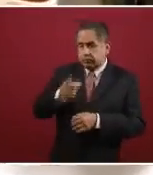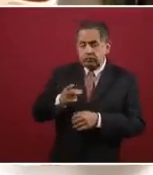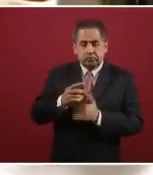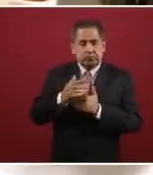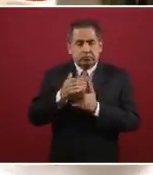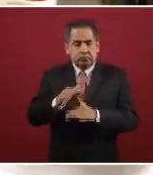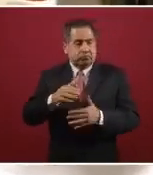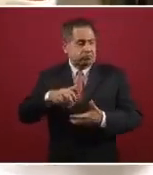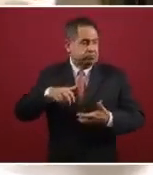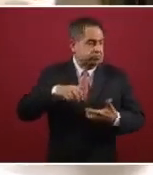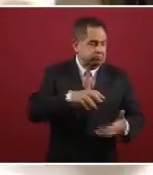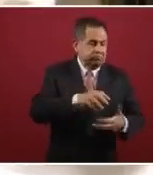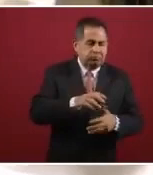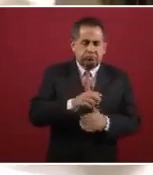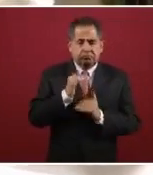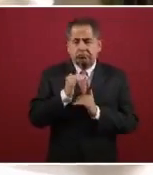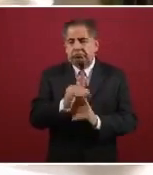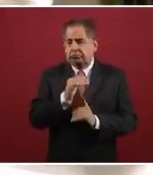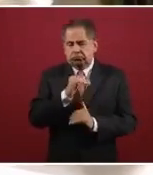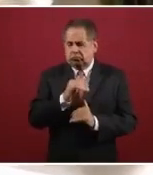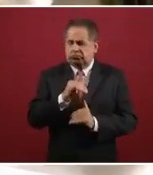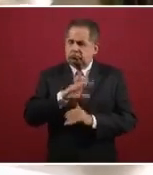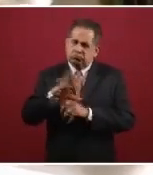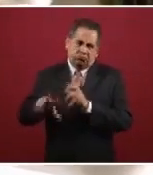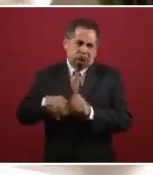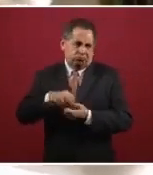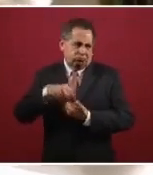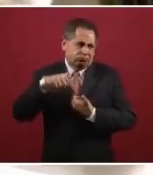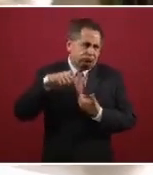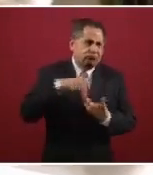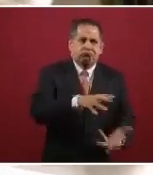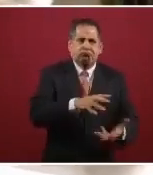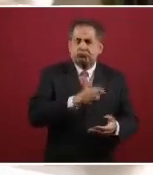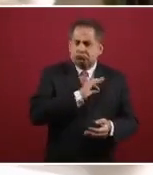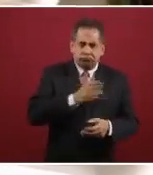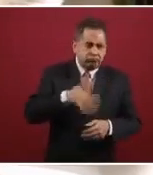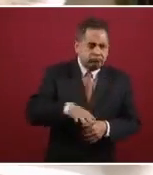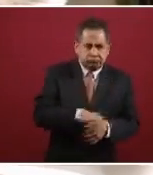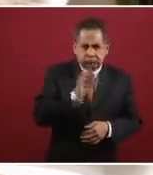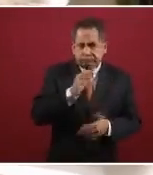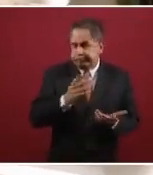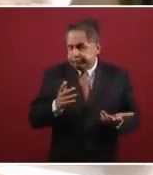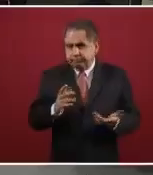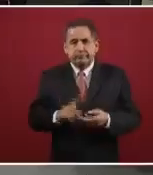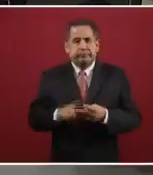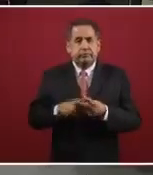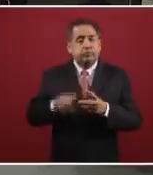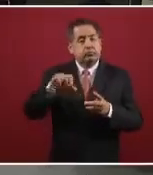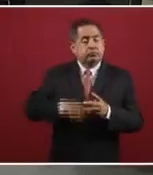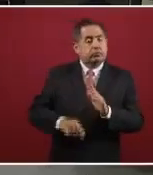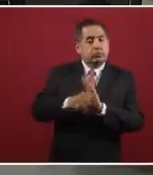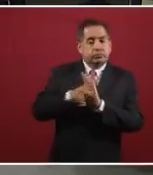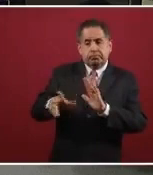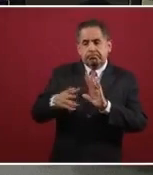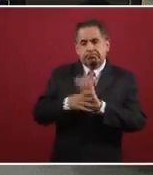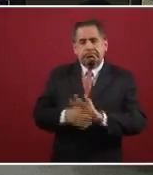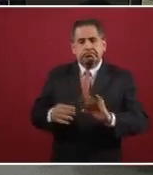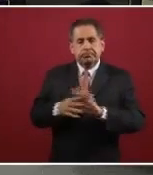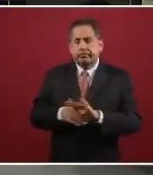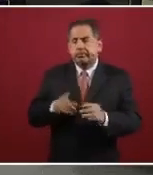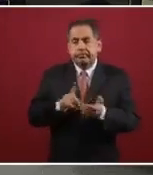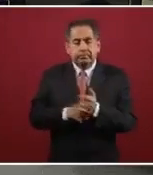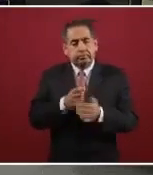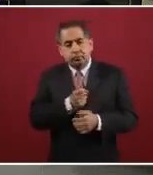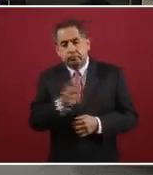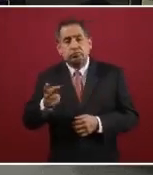límite presupuestario para la búsqueda de desaparecidos. Esa sería la primera. Y la segunda, justo hoy en la portada del periódico hablamos de casos de